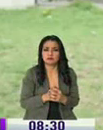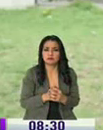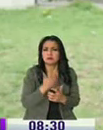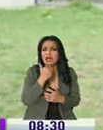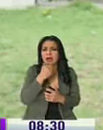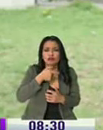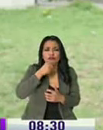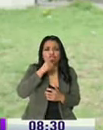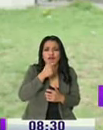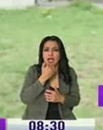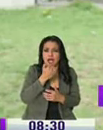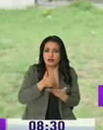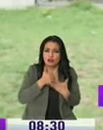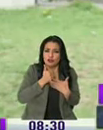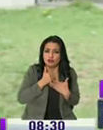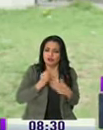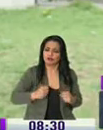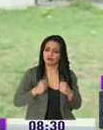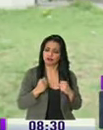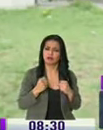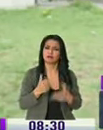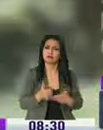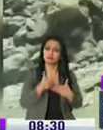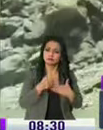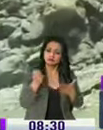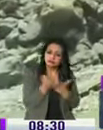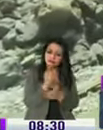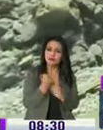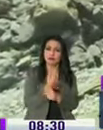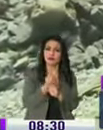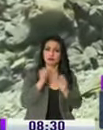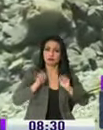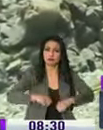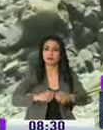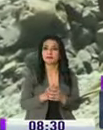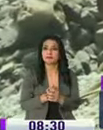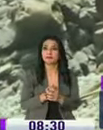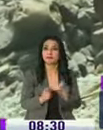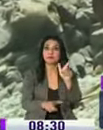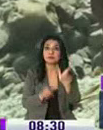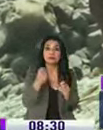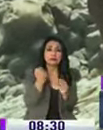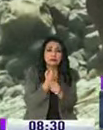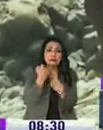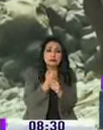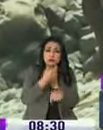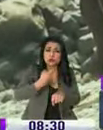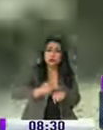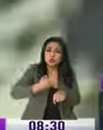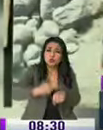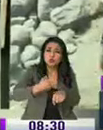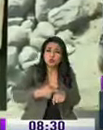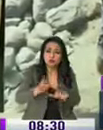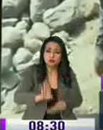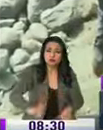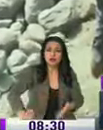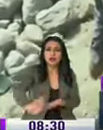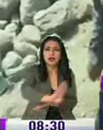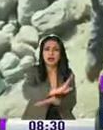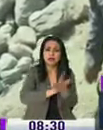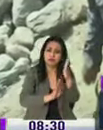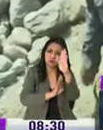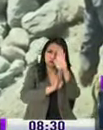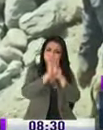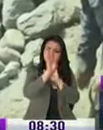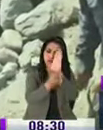copita que nos daban y para ponernos fuertes. Esas personas que trabajaron incansablemente para que San Enrique de Velasco sea